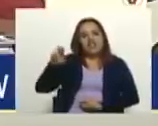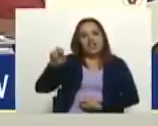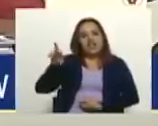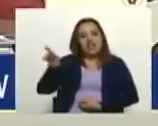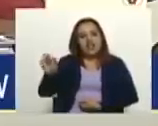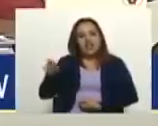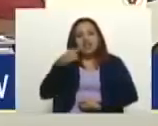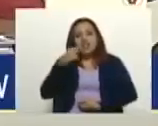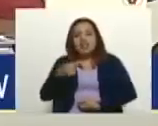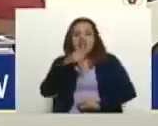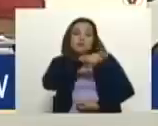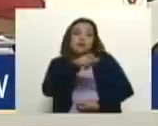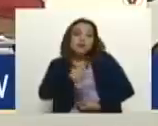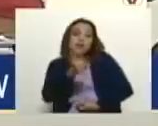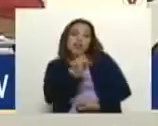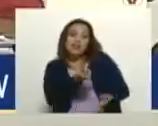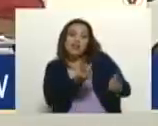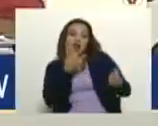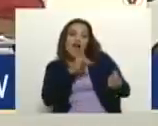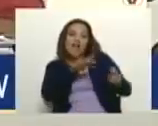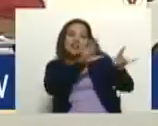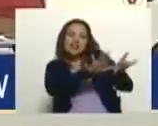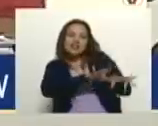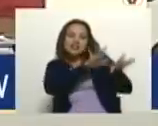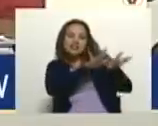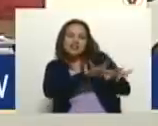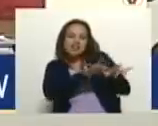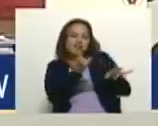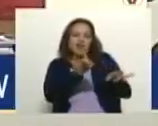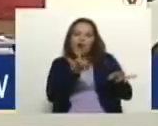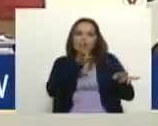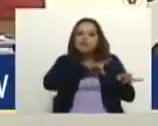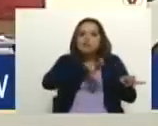la van a querer a ella. La están usando y no se da cuenta.